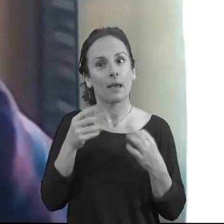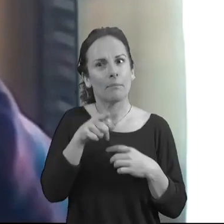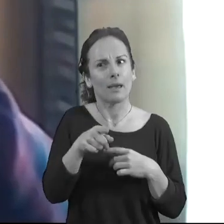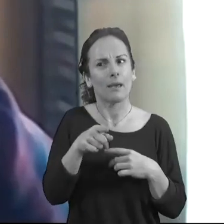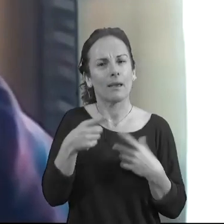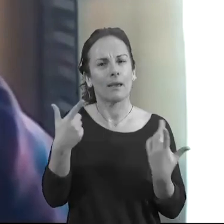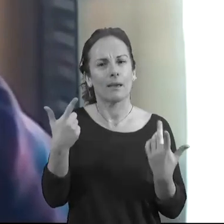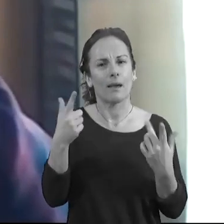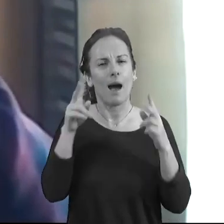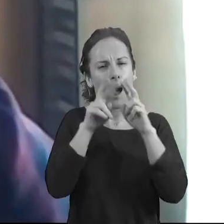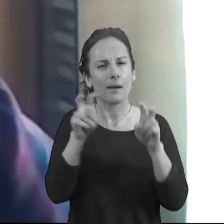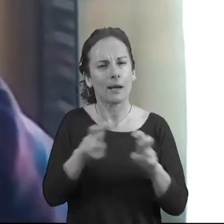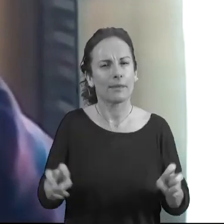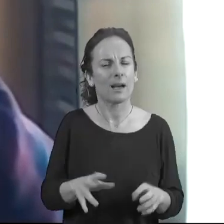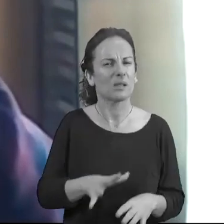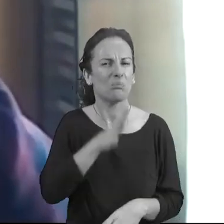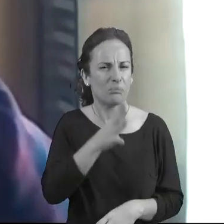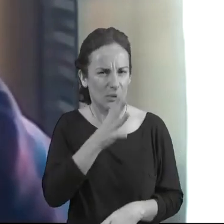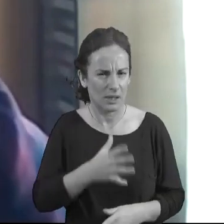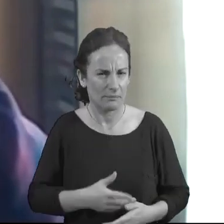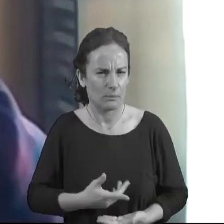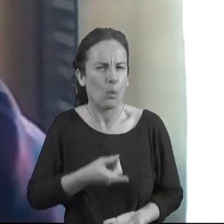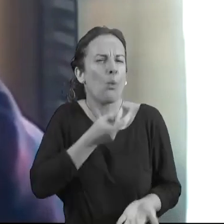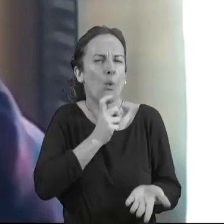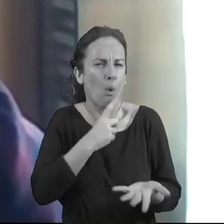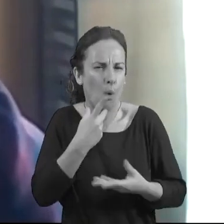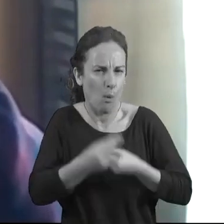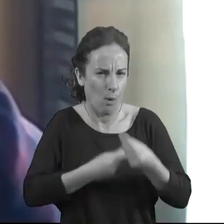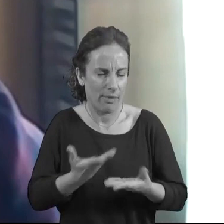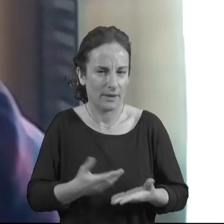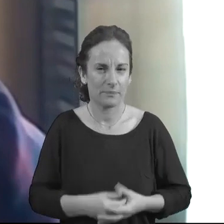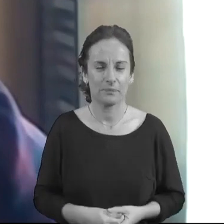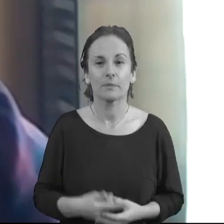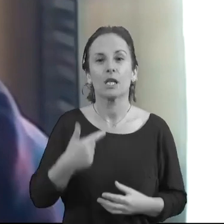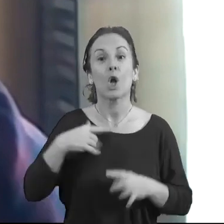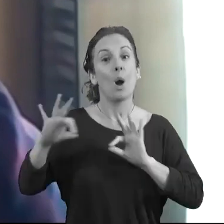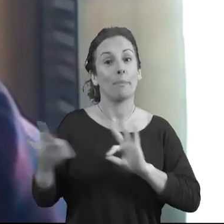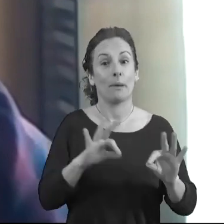¿no? Yo he preparado una presentación